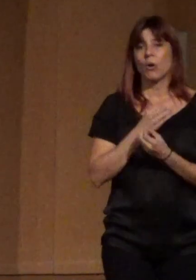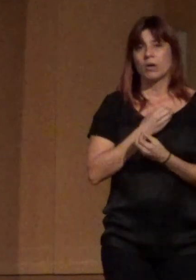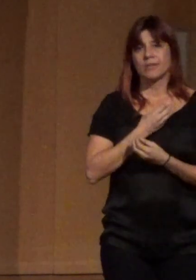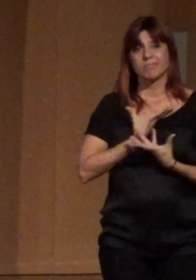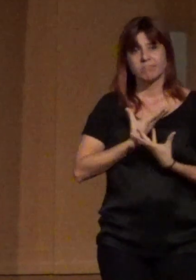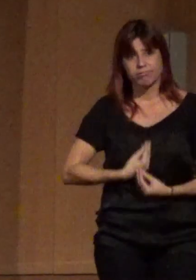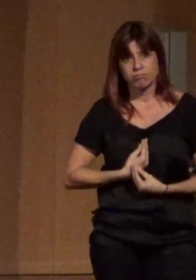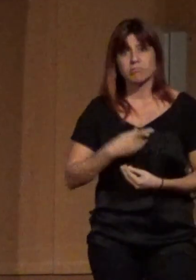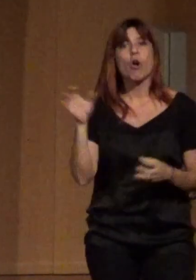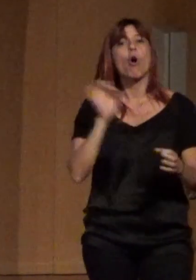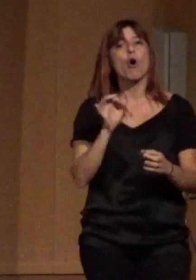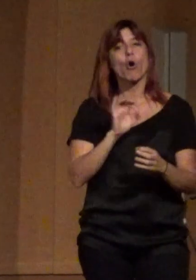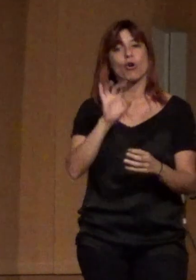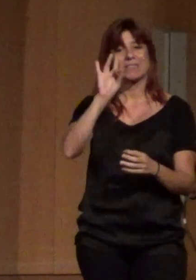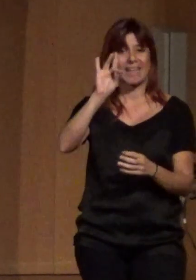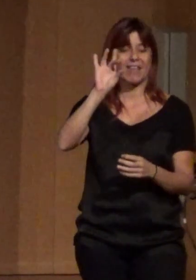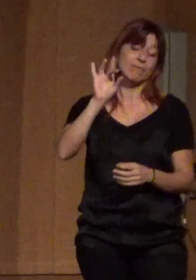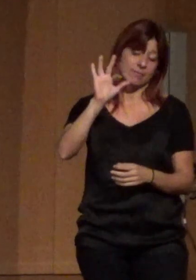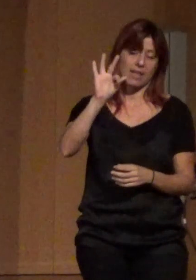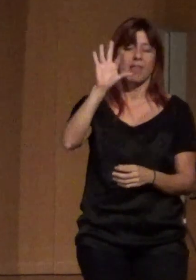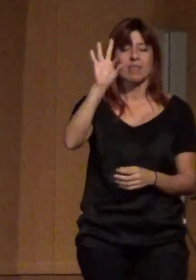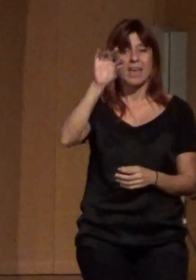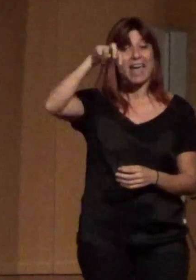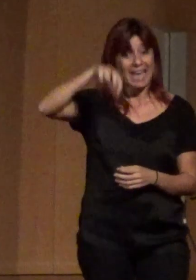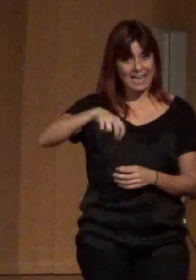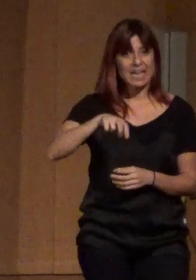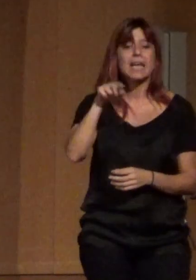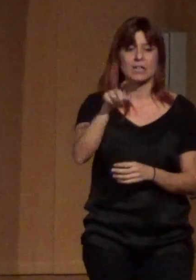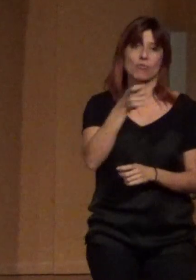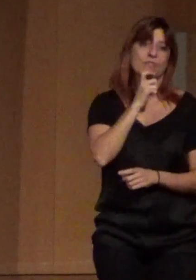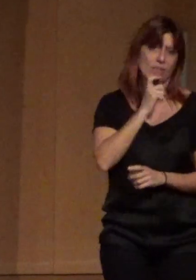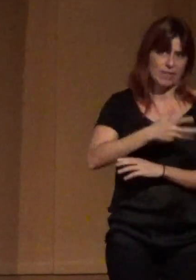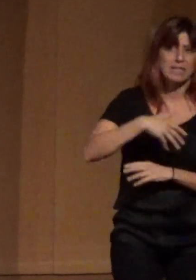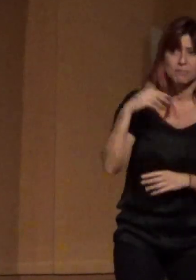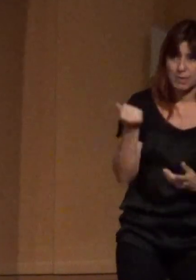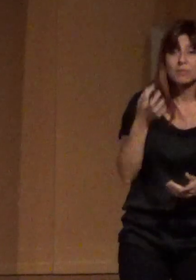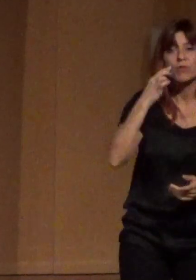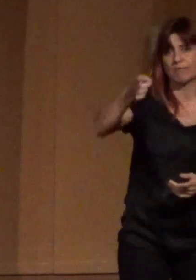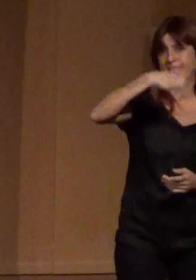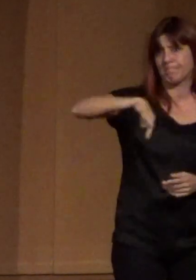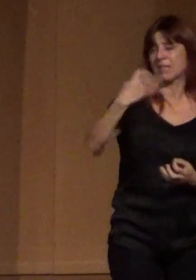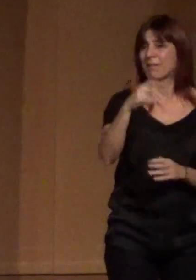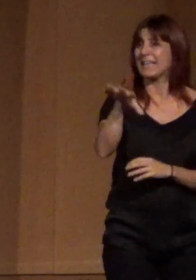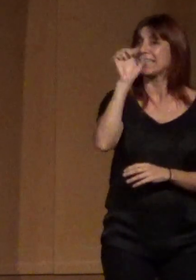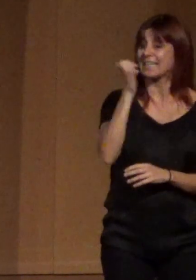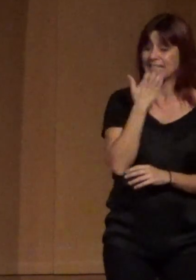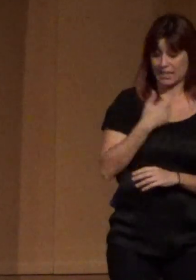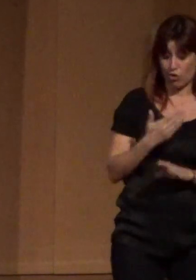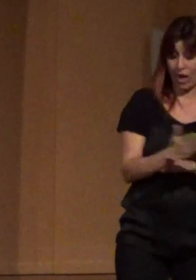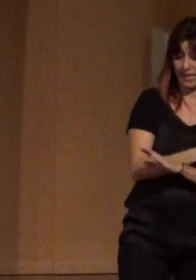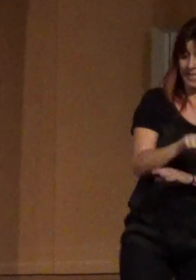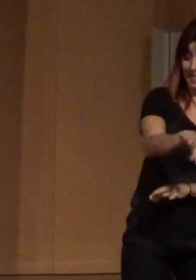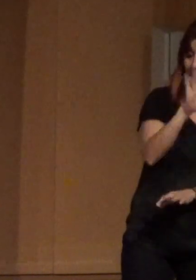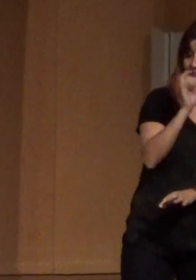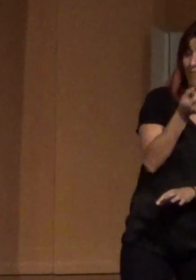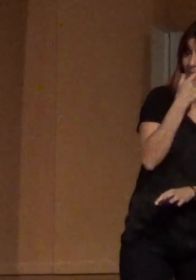trastornos obsesivo desafiante. O sea que esto es un poco más complejo, no puedo aquí explicarlo, pero para que entendáis que cuando decidimos qué fármaco es, se basa